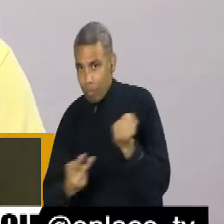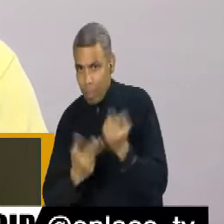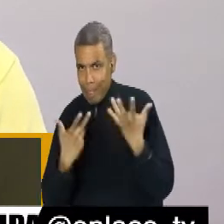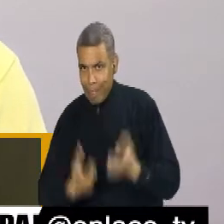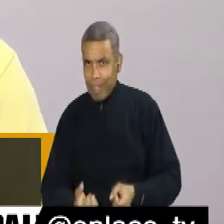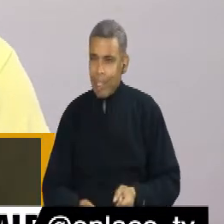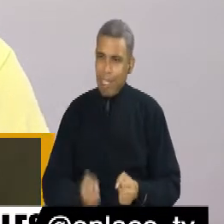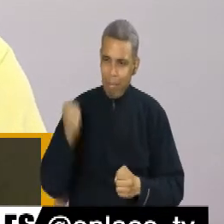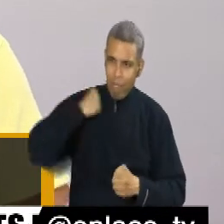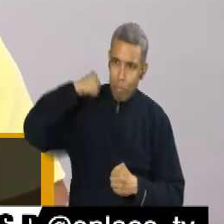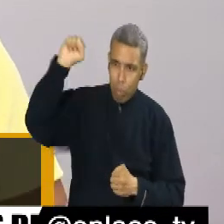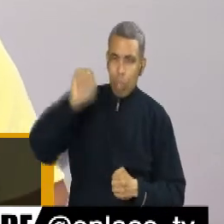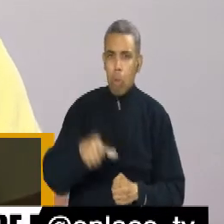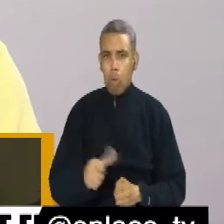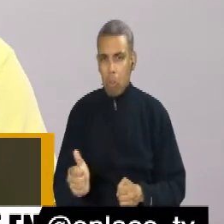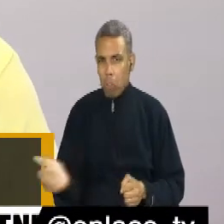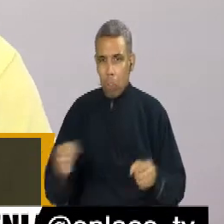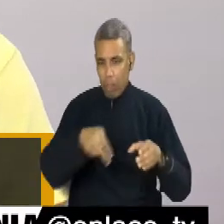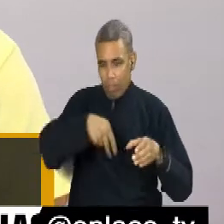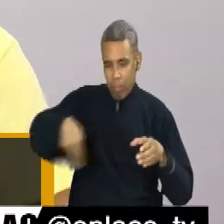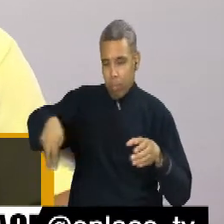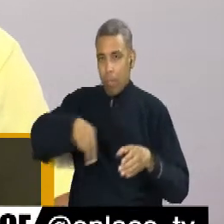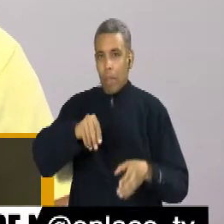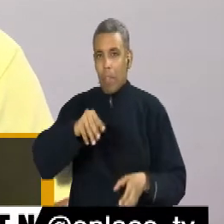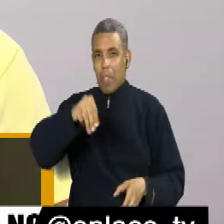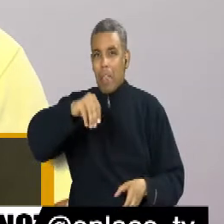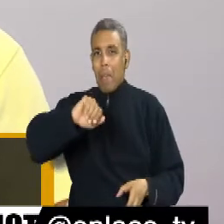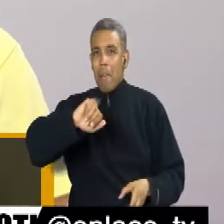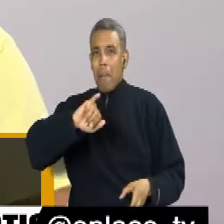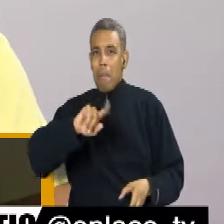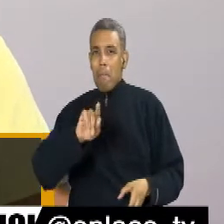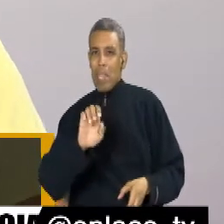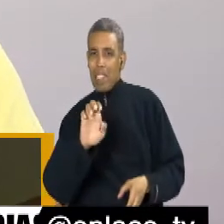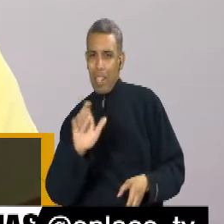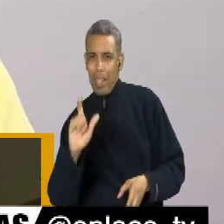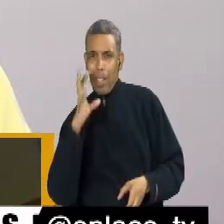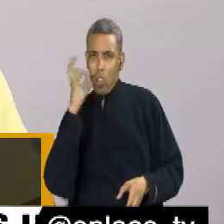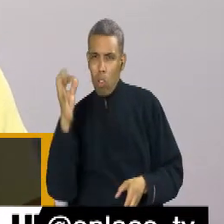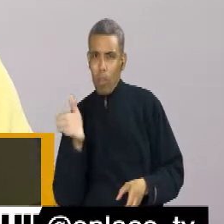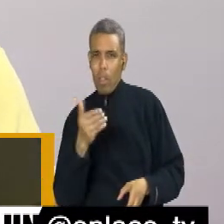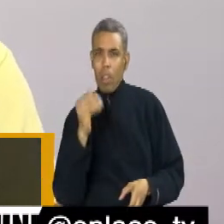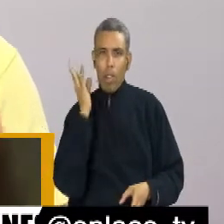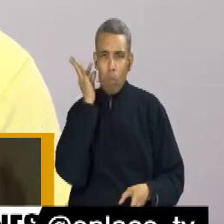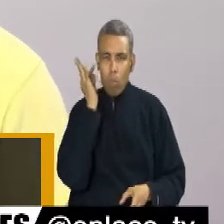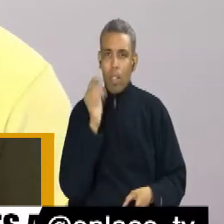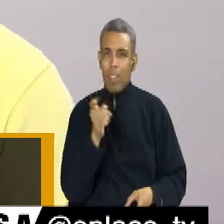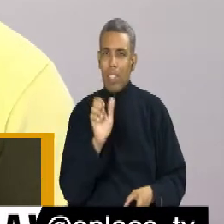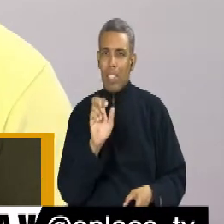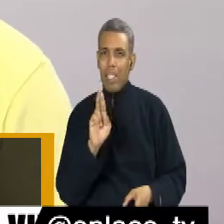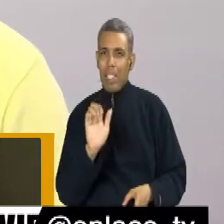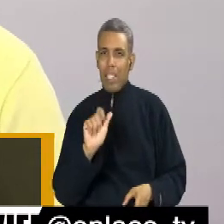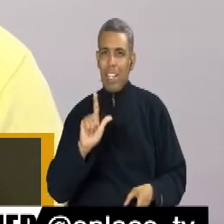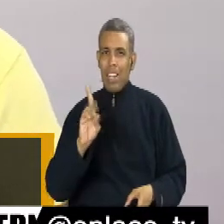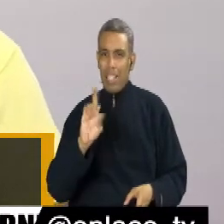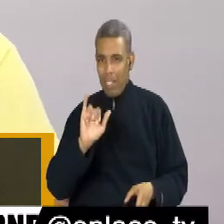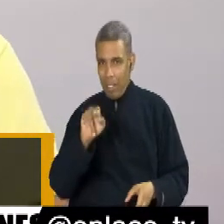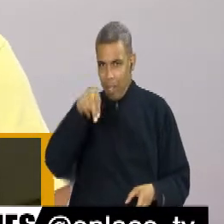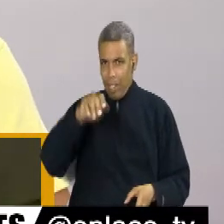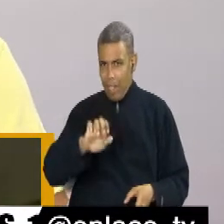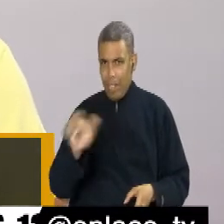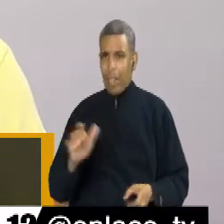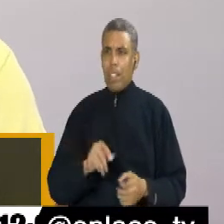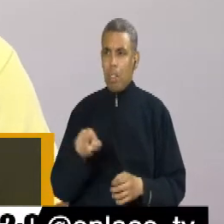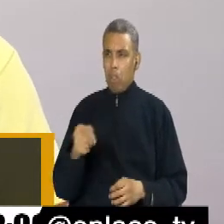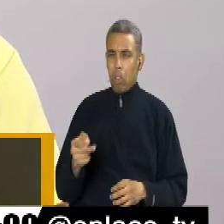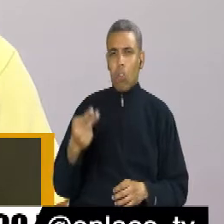Misael Steven, como Aneilis e Ingrid Nairobi, tenemos a Geraldine, tenemos a Héctor Morales, que son los chicos que